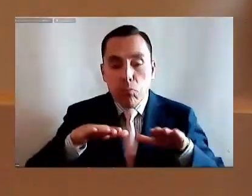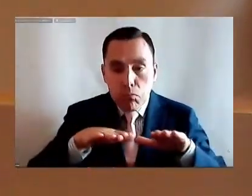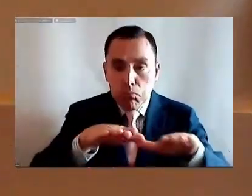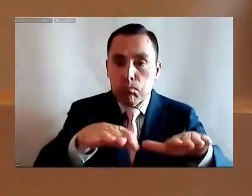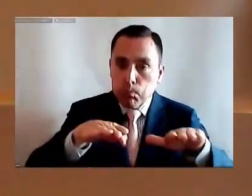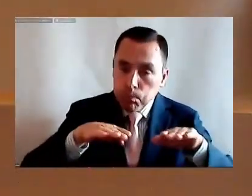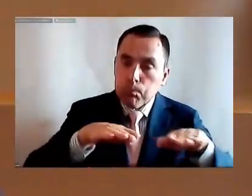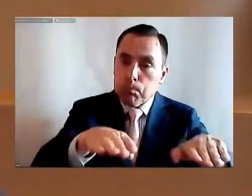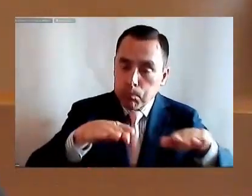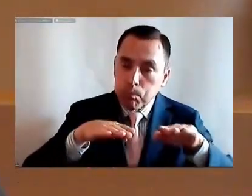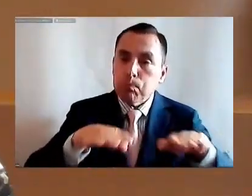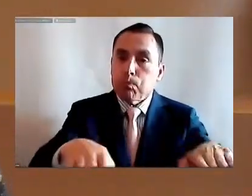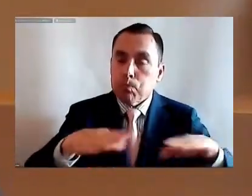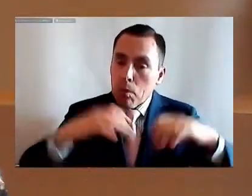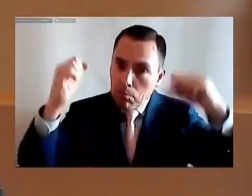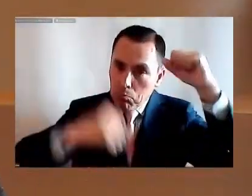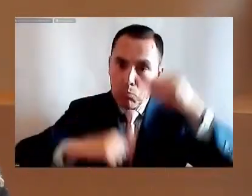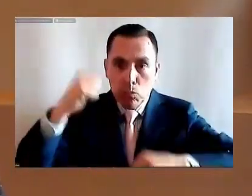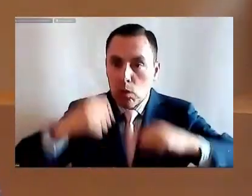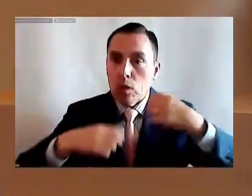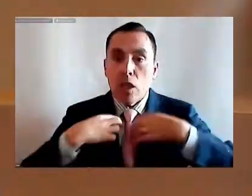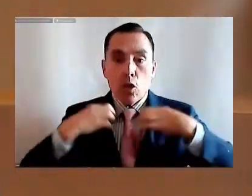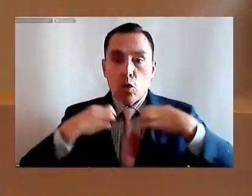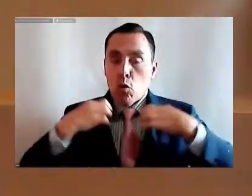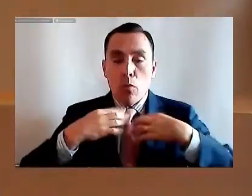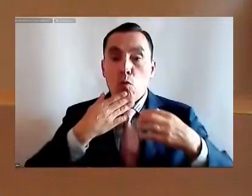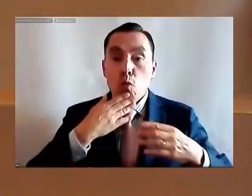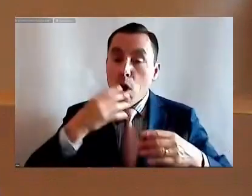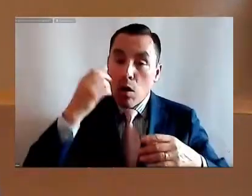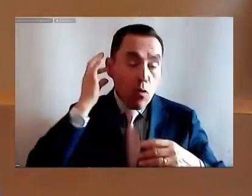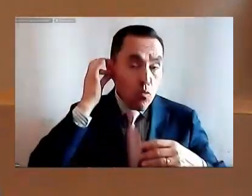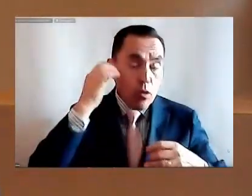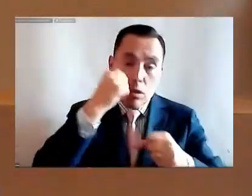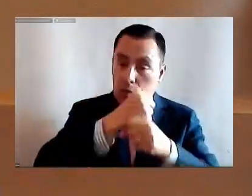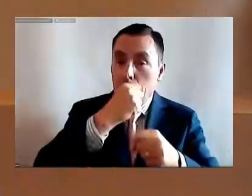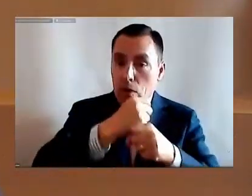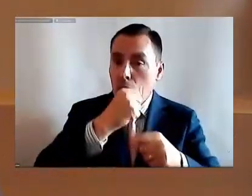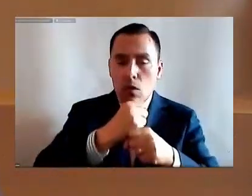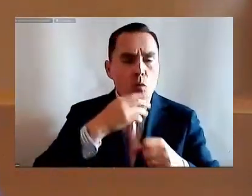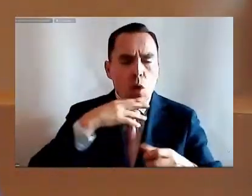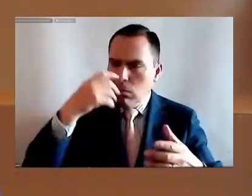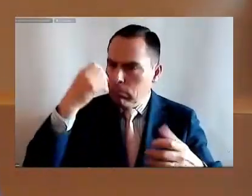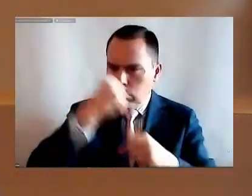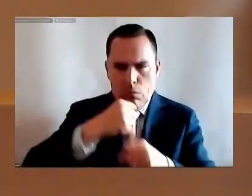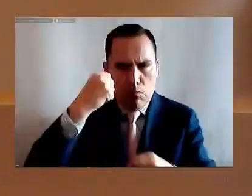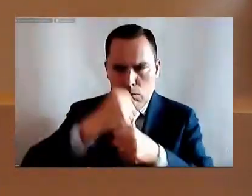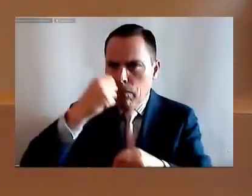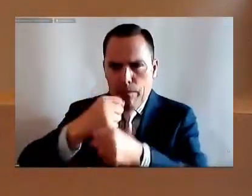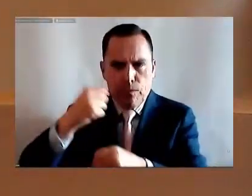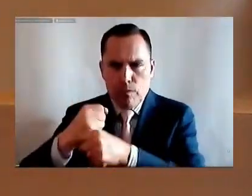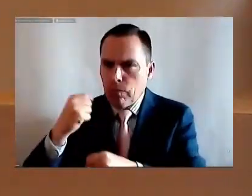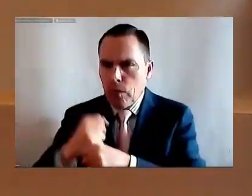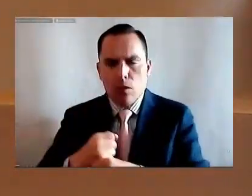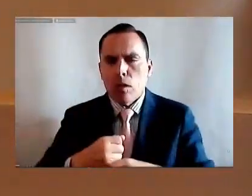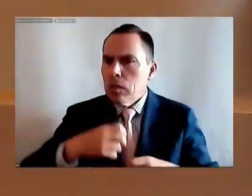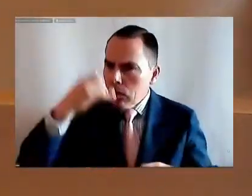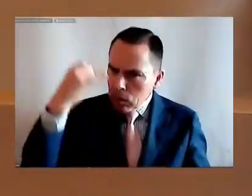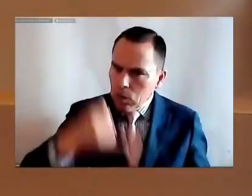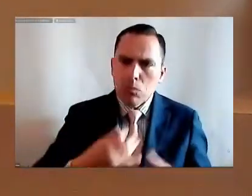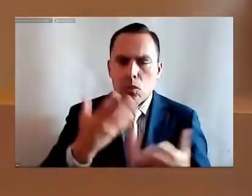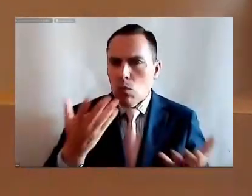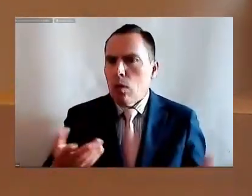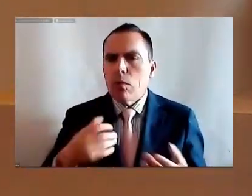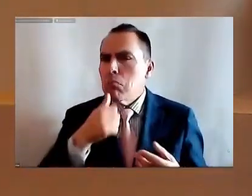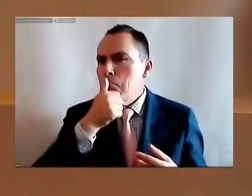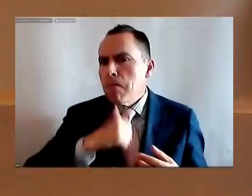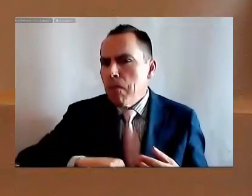fuera, siempre ha estado con un pie en el mercado de trabajo, en el mercado formal e informal, pero remunerado. Eso es lo que quiero hacer